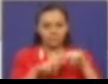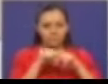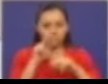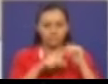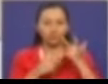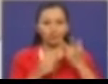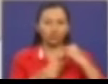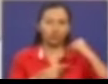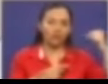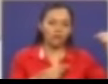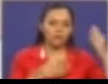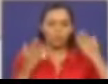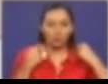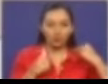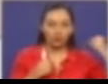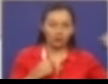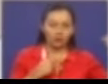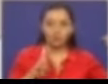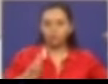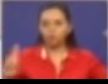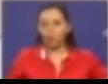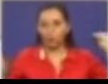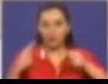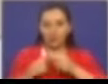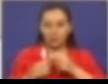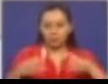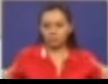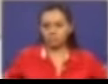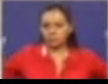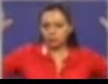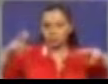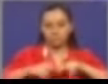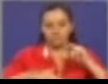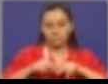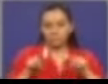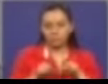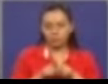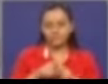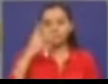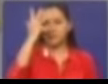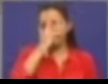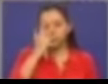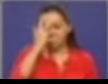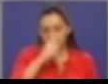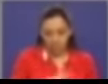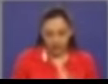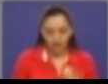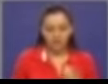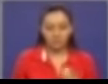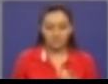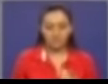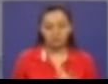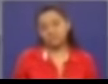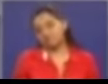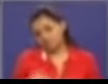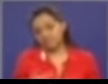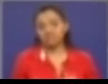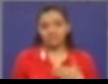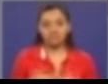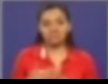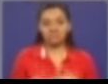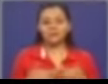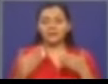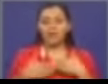al norte de Guayaquil, también al sur de Quito, dicho sea de paso. Así es, presidente, en Esmeraldas. Bien, nosotros estamos con